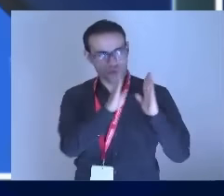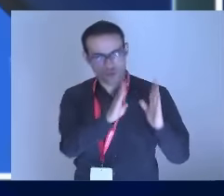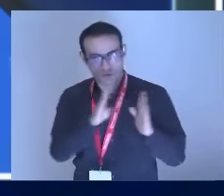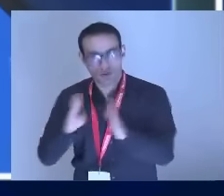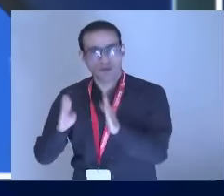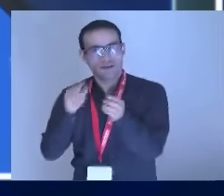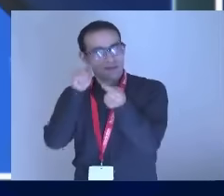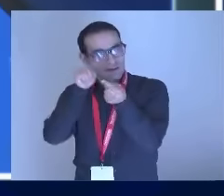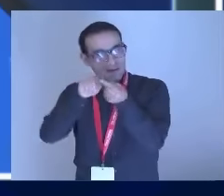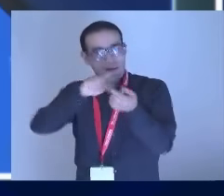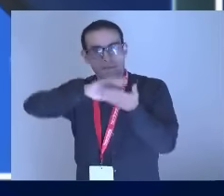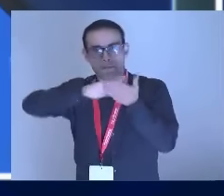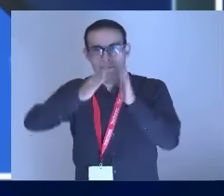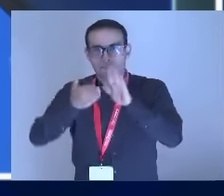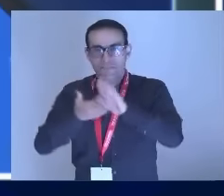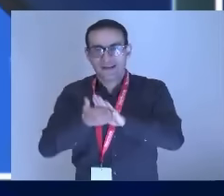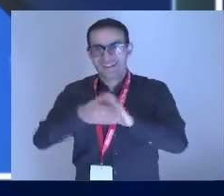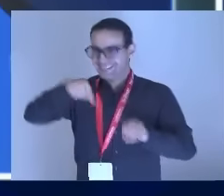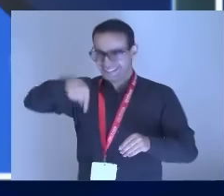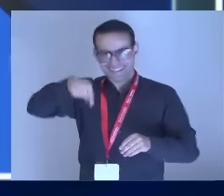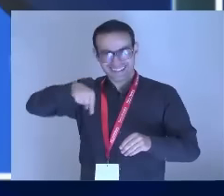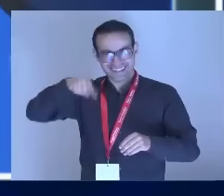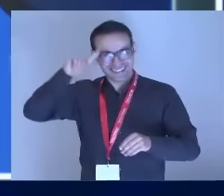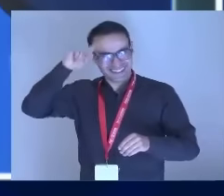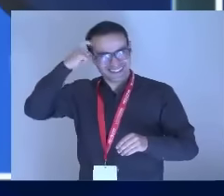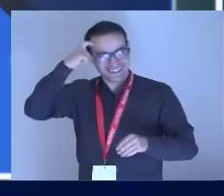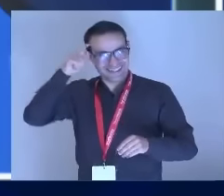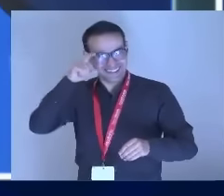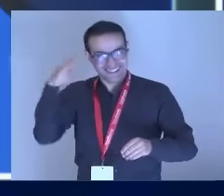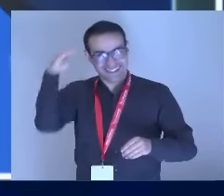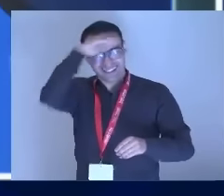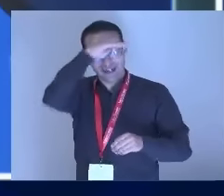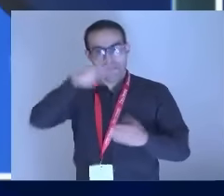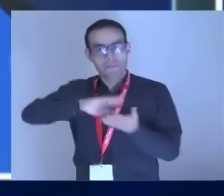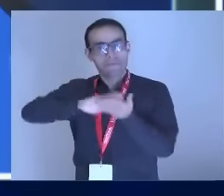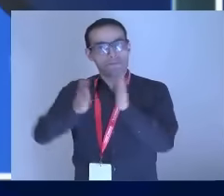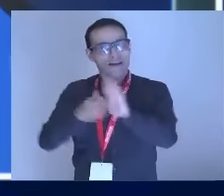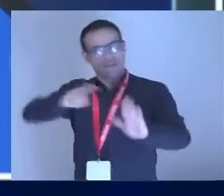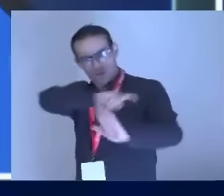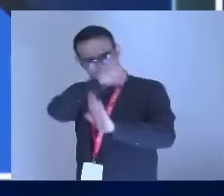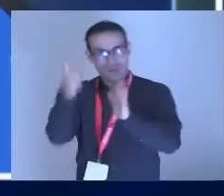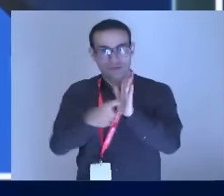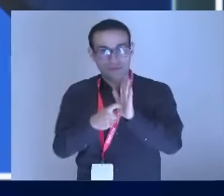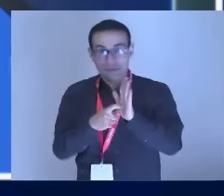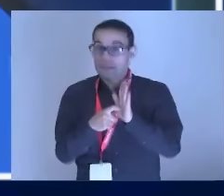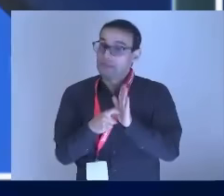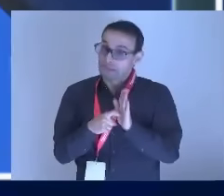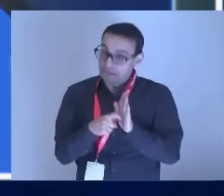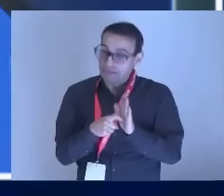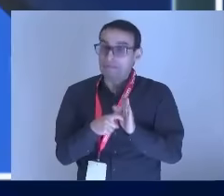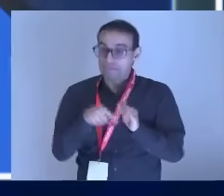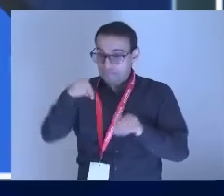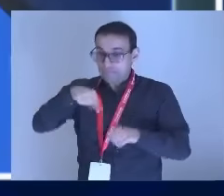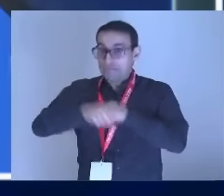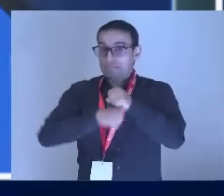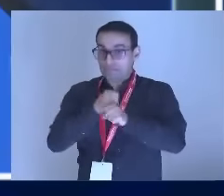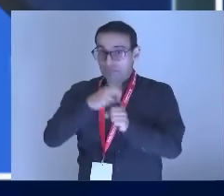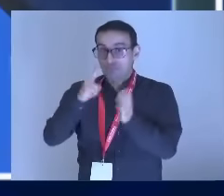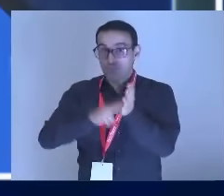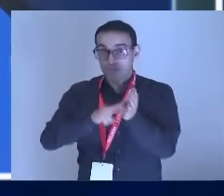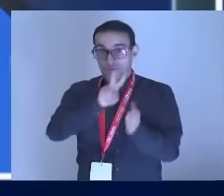que en este gobierno se conoce como Paz total sí que están a prueba este 2024